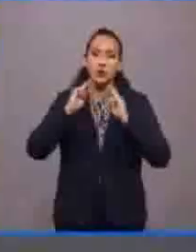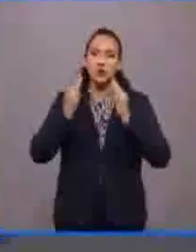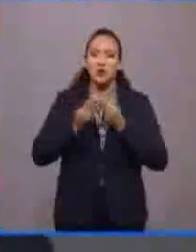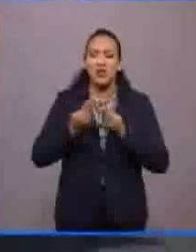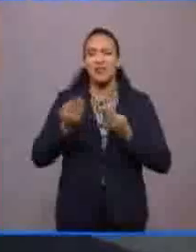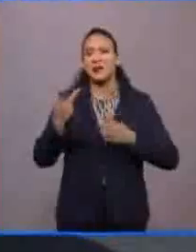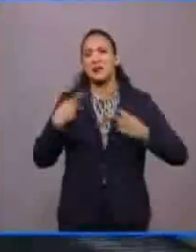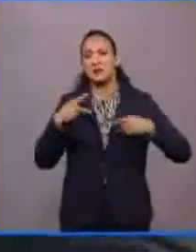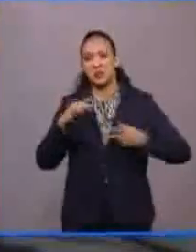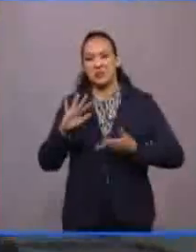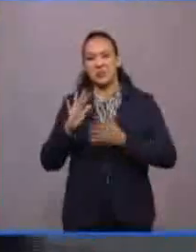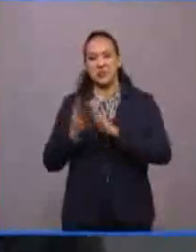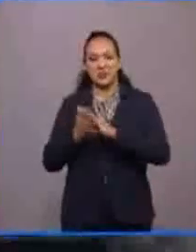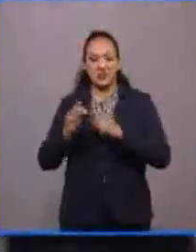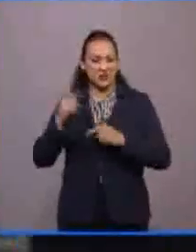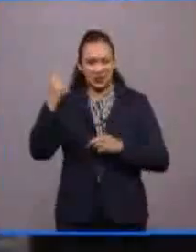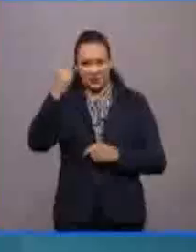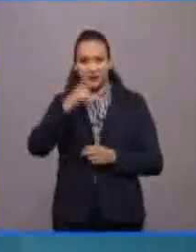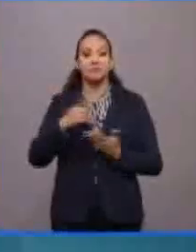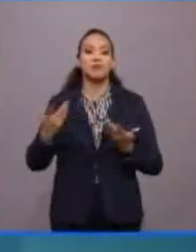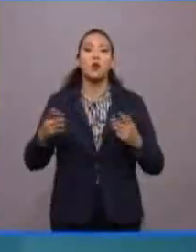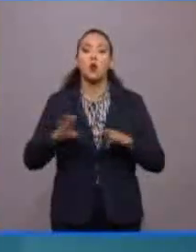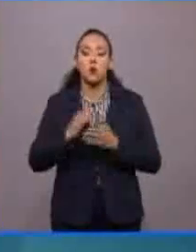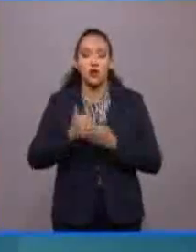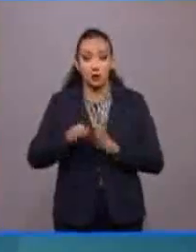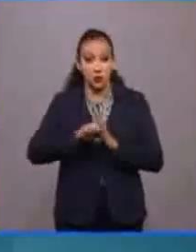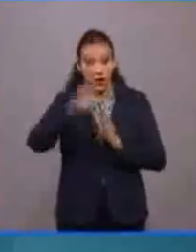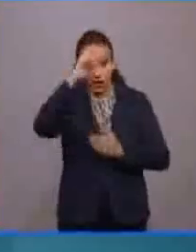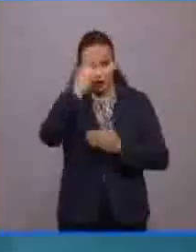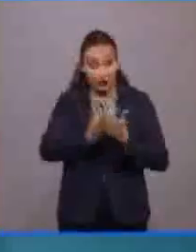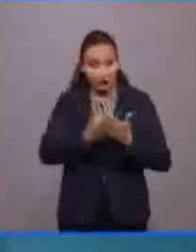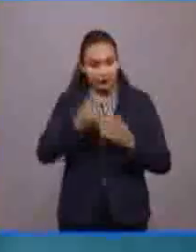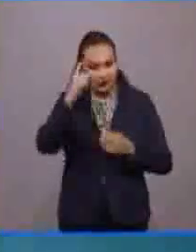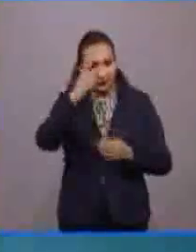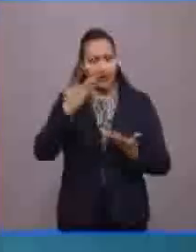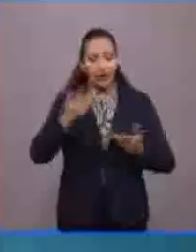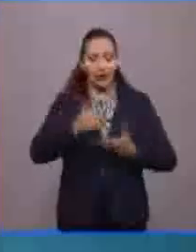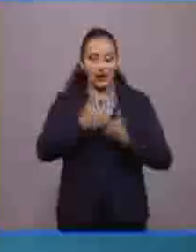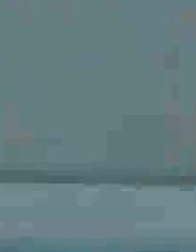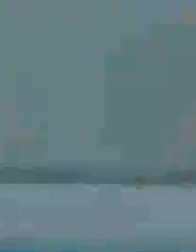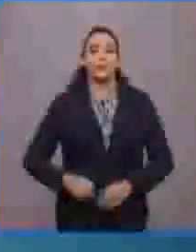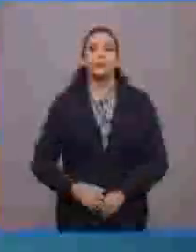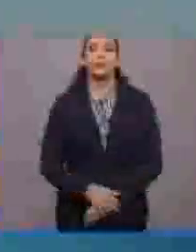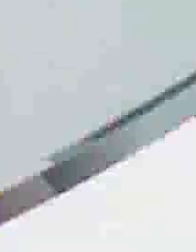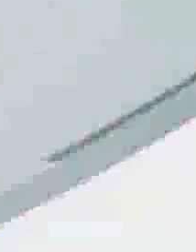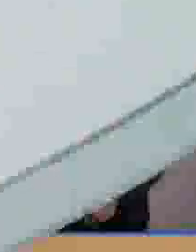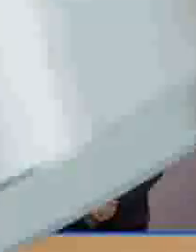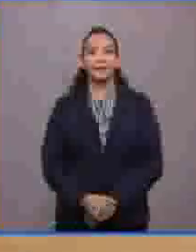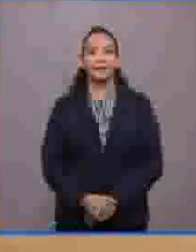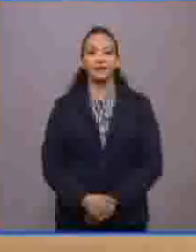los índices delictivos, principalmente los delitos de alto impacto.